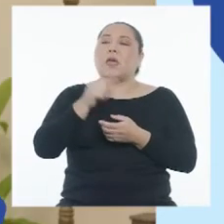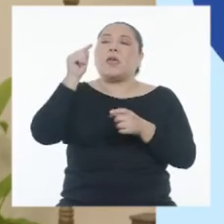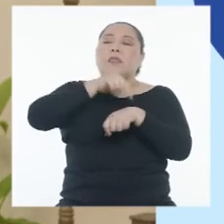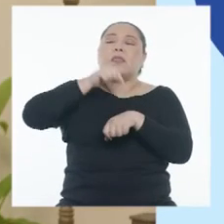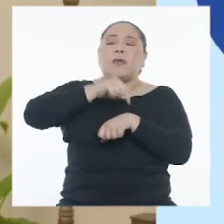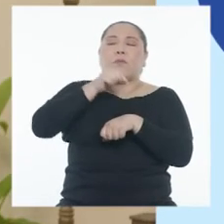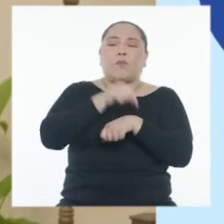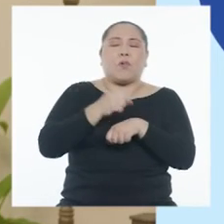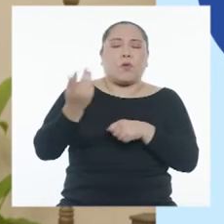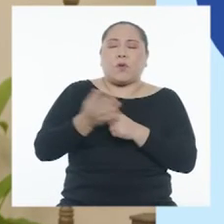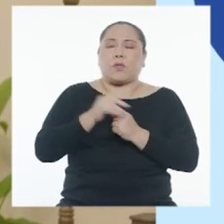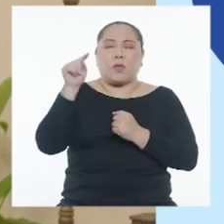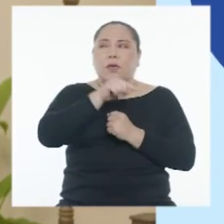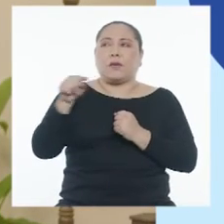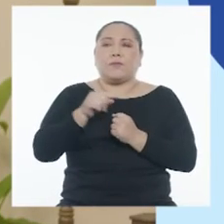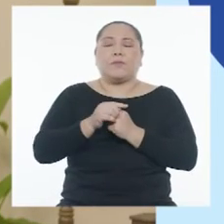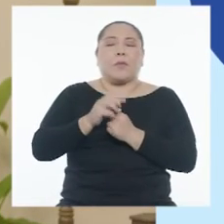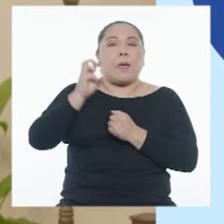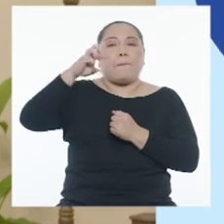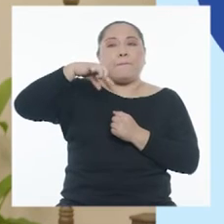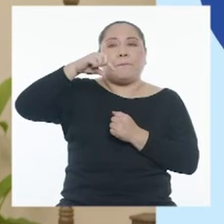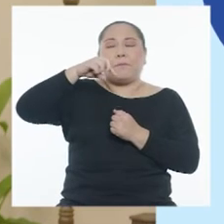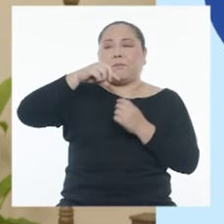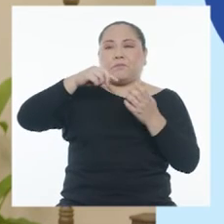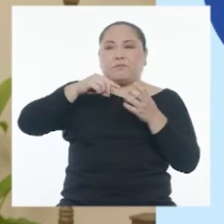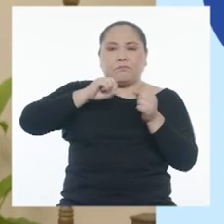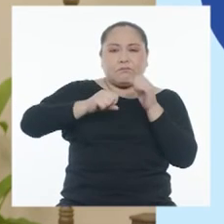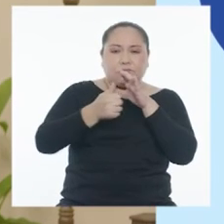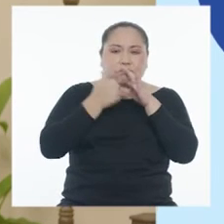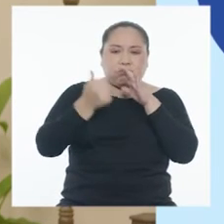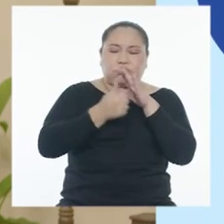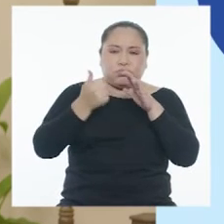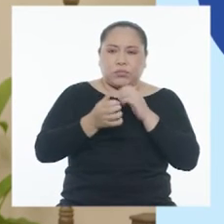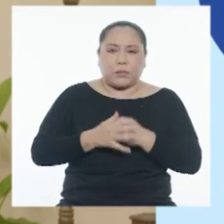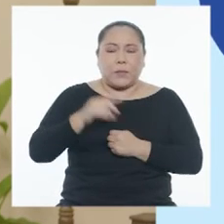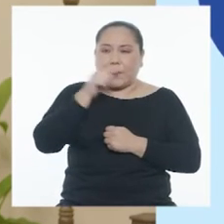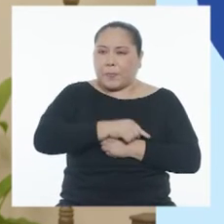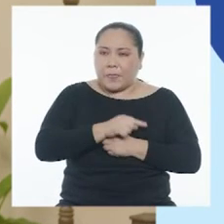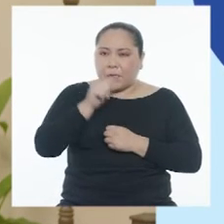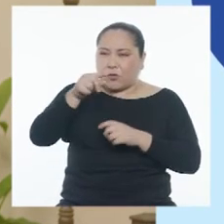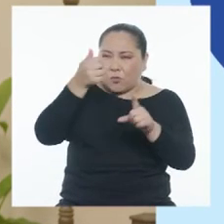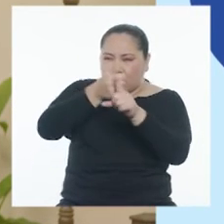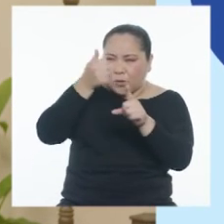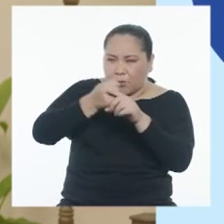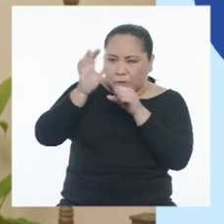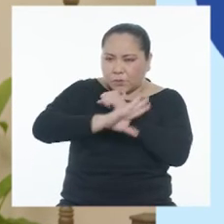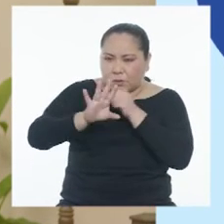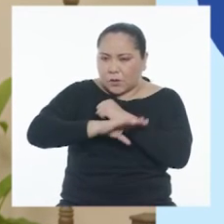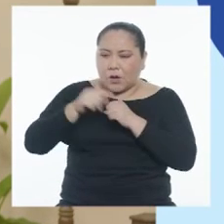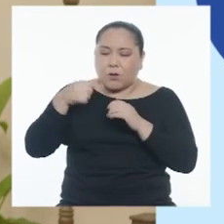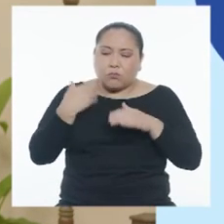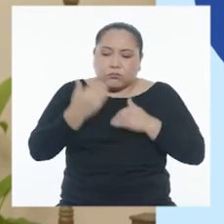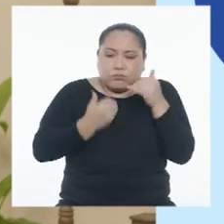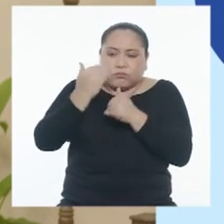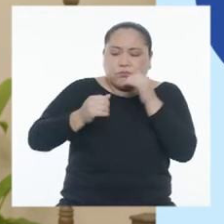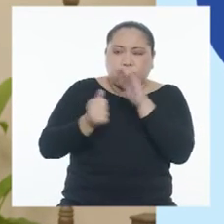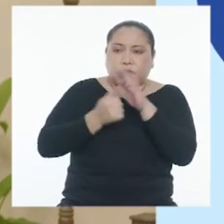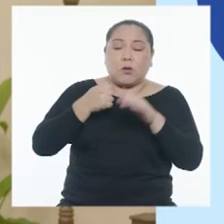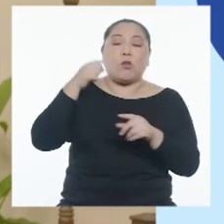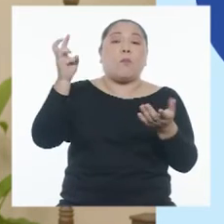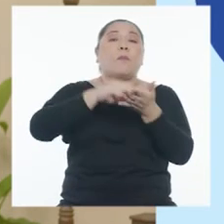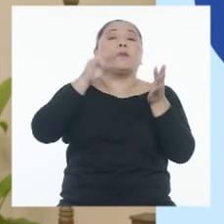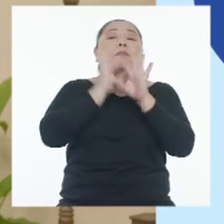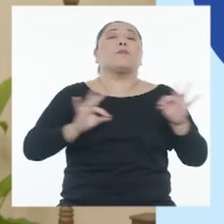pandemia? Las comunidades indígenas toman sus propias medidas de seguridad ante el avance de la pandemia. Es decir, los principales